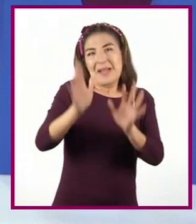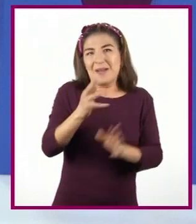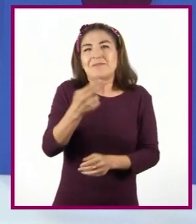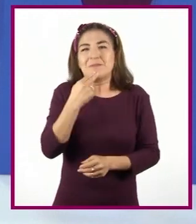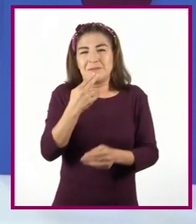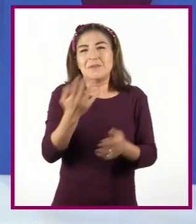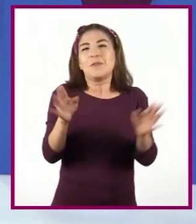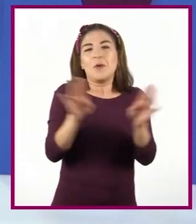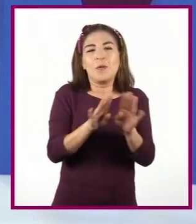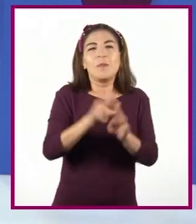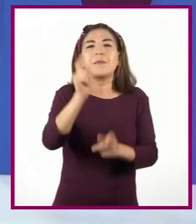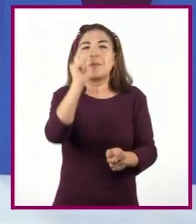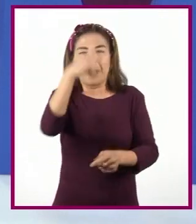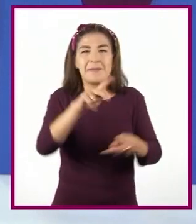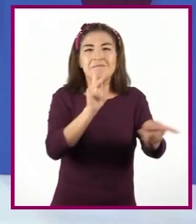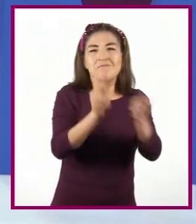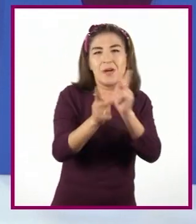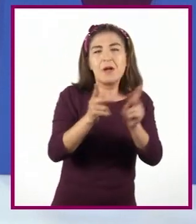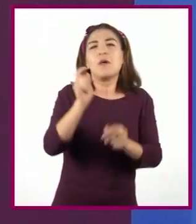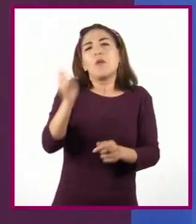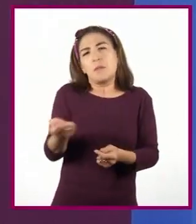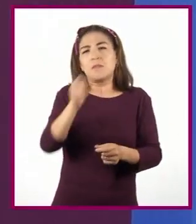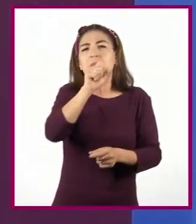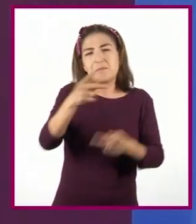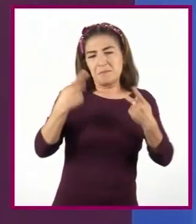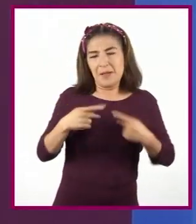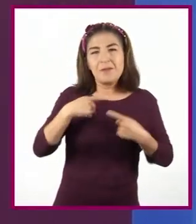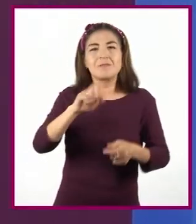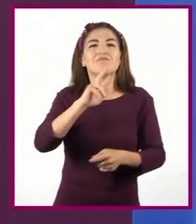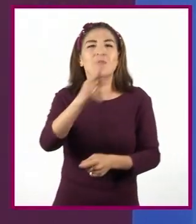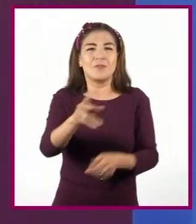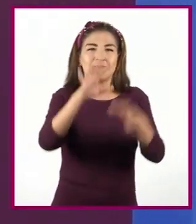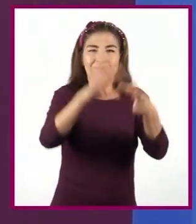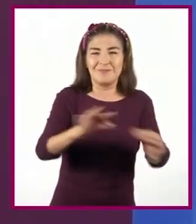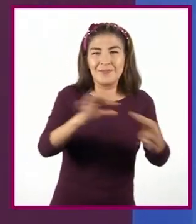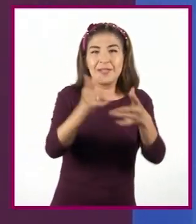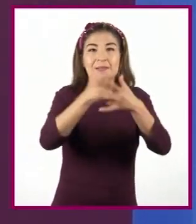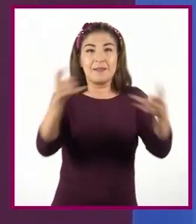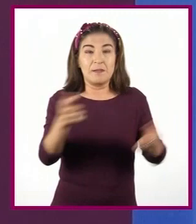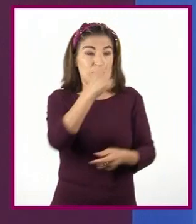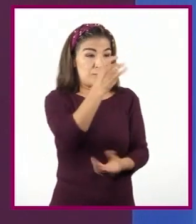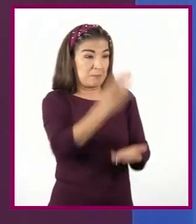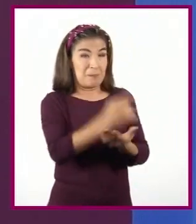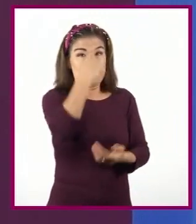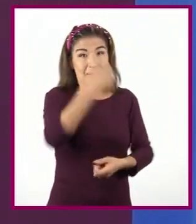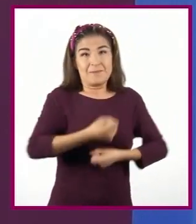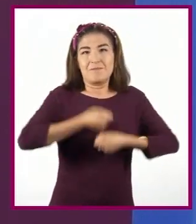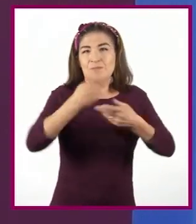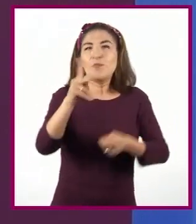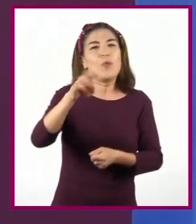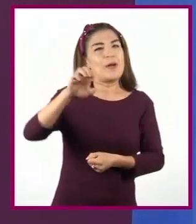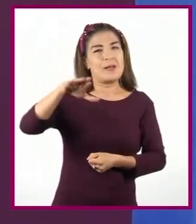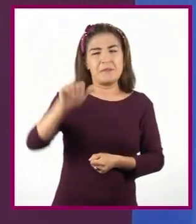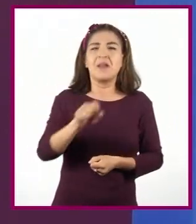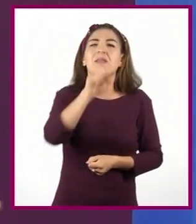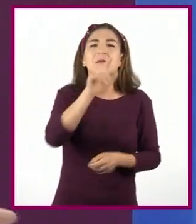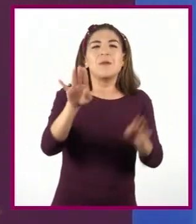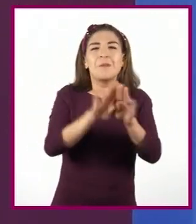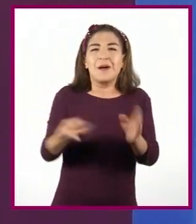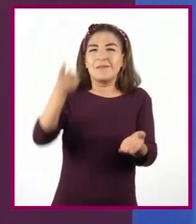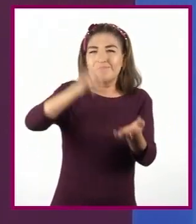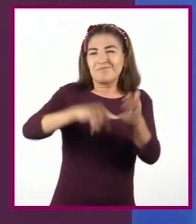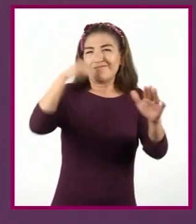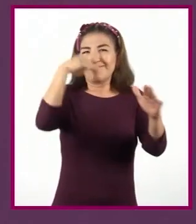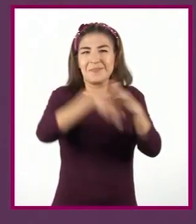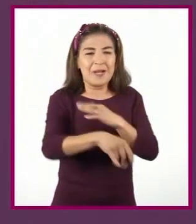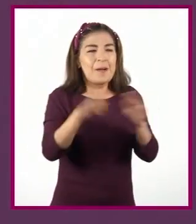para los diálogos o lo que refiere el narrador. Como observan, este recurso no solo es poético, sino que le aporta más profundidad a su